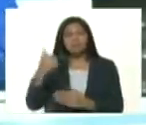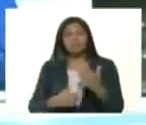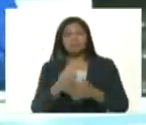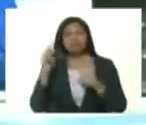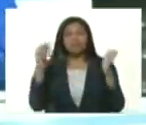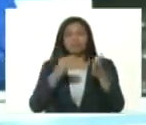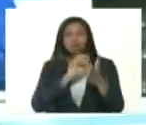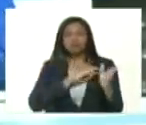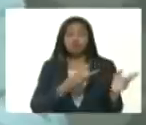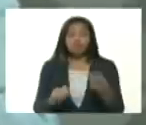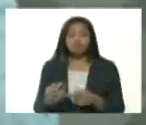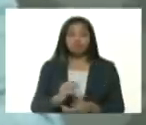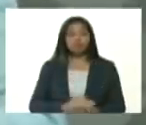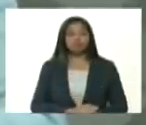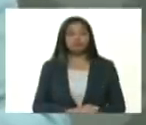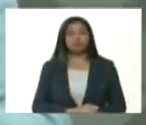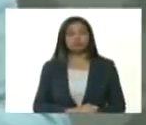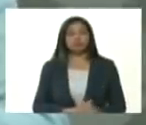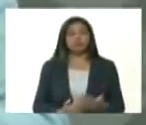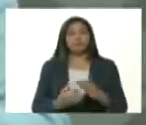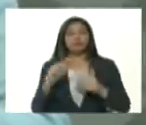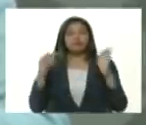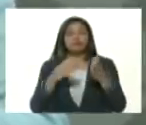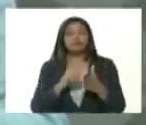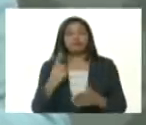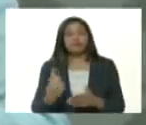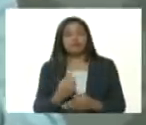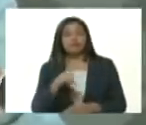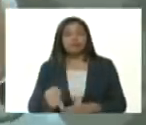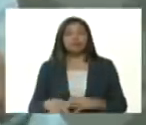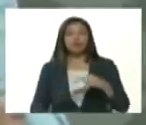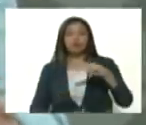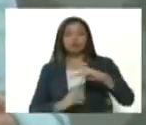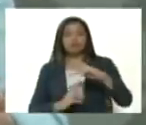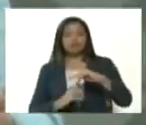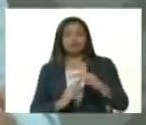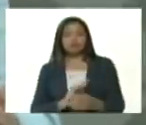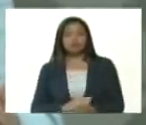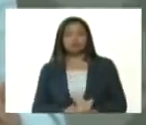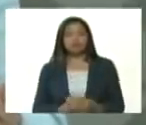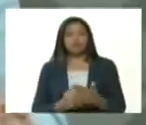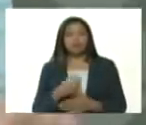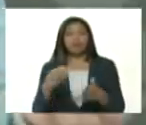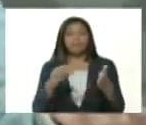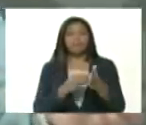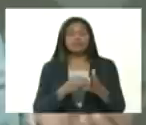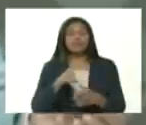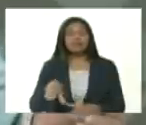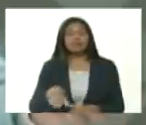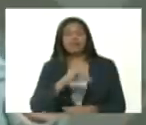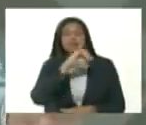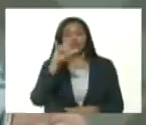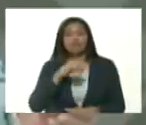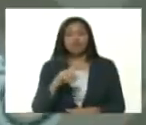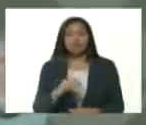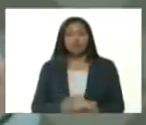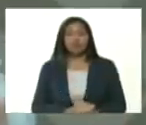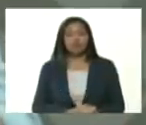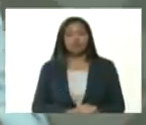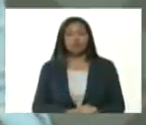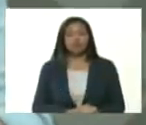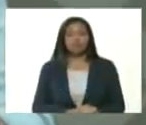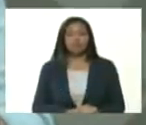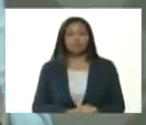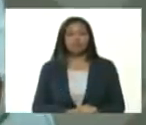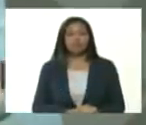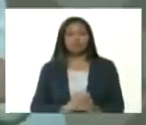hemos recibido, ¿correcto? Sí. Más de 6.000 solamente por el estado Táchira, tenemos más de 1.000 por el estado Zulia. Por Paraguachón. También, sí,